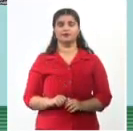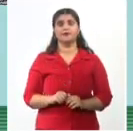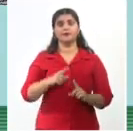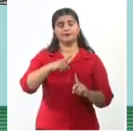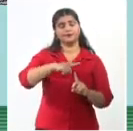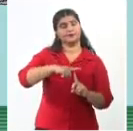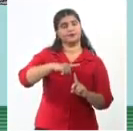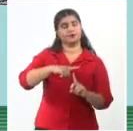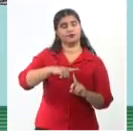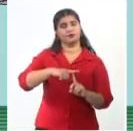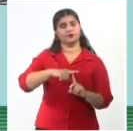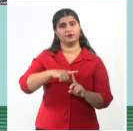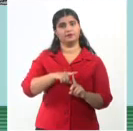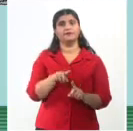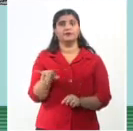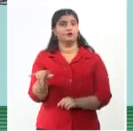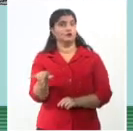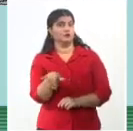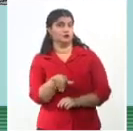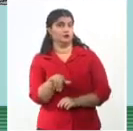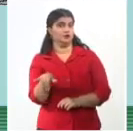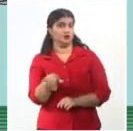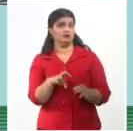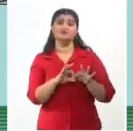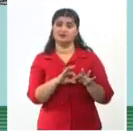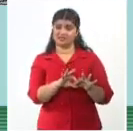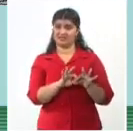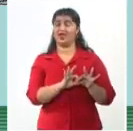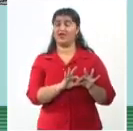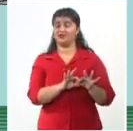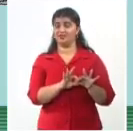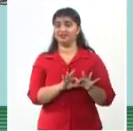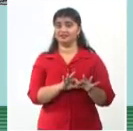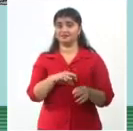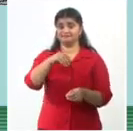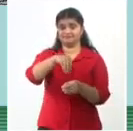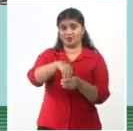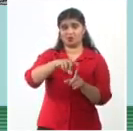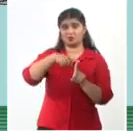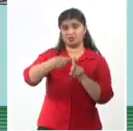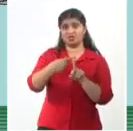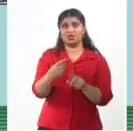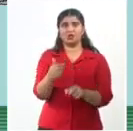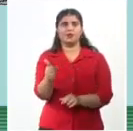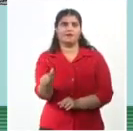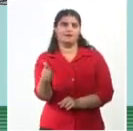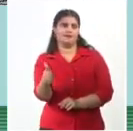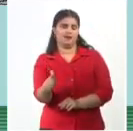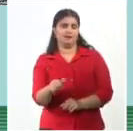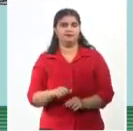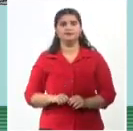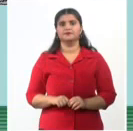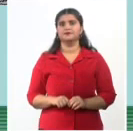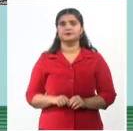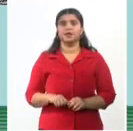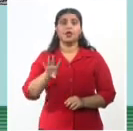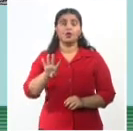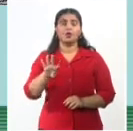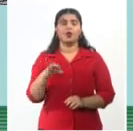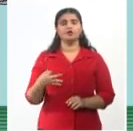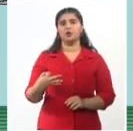está teniendo un alto número de casos, 10 casos ayer en 4 de sus 8